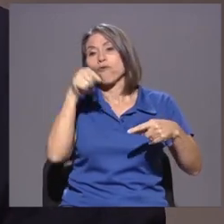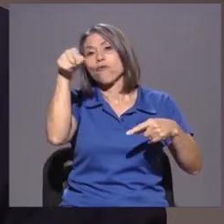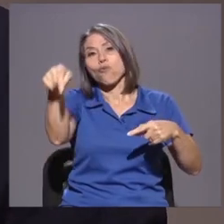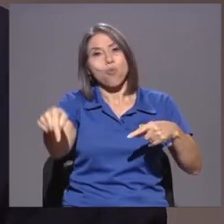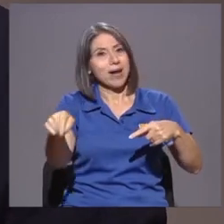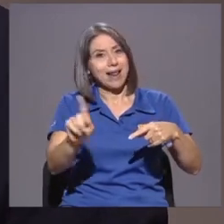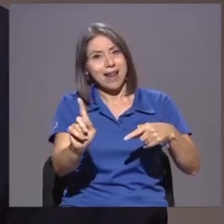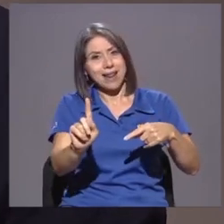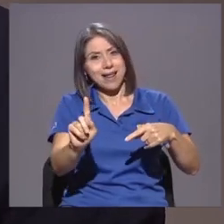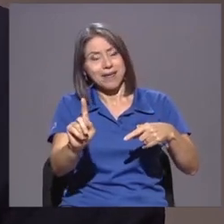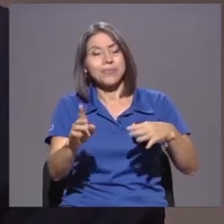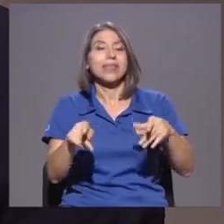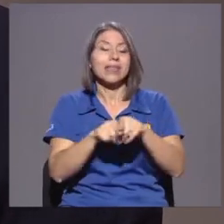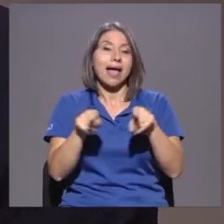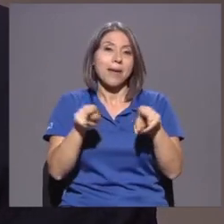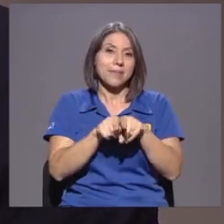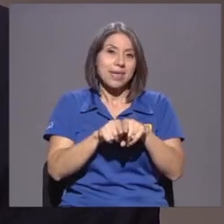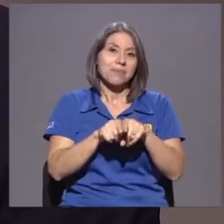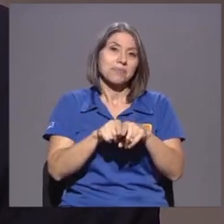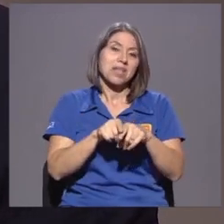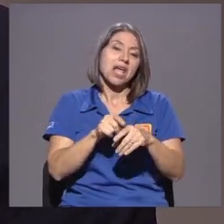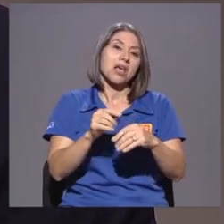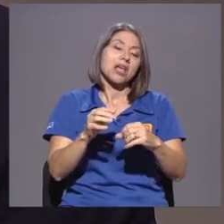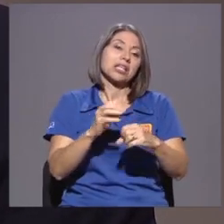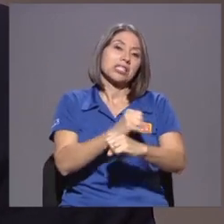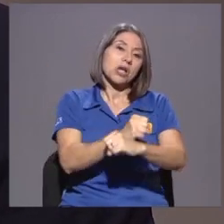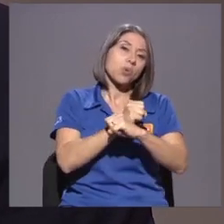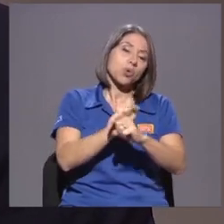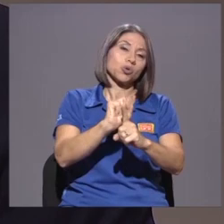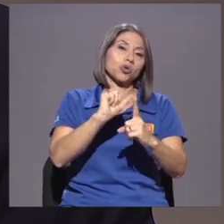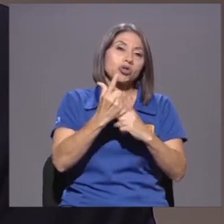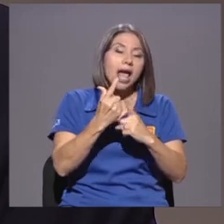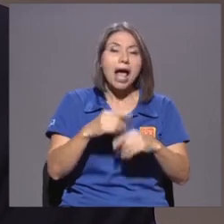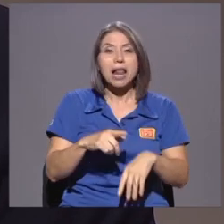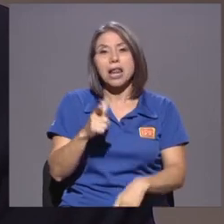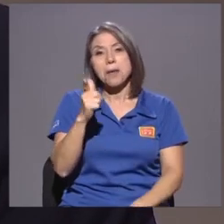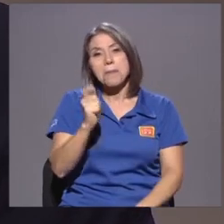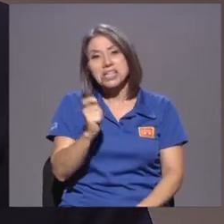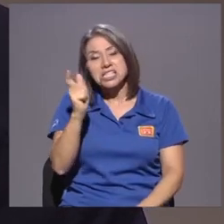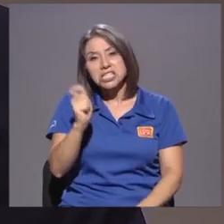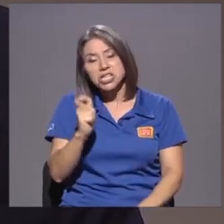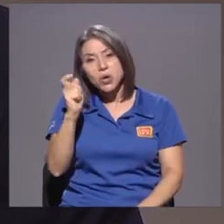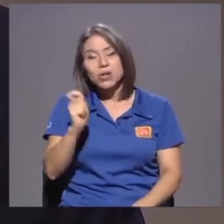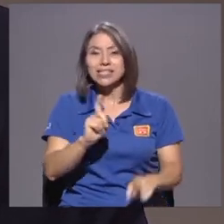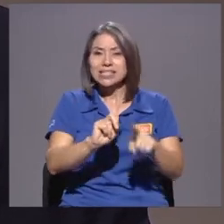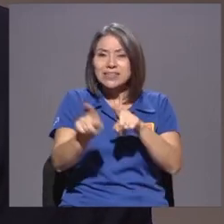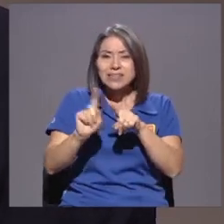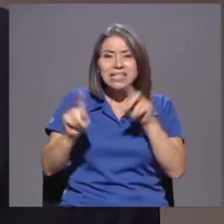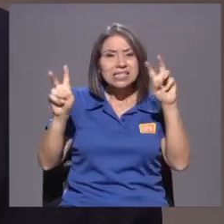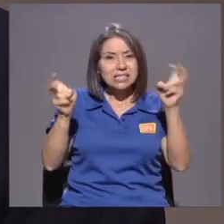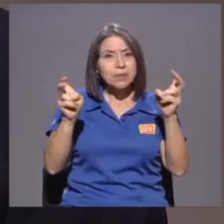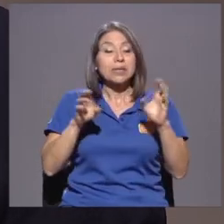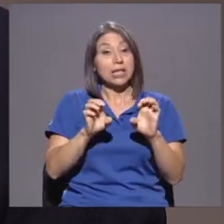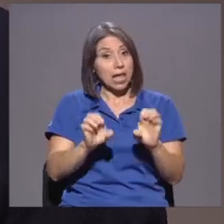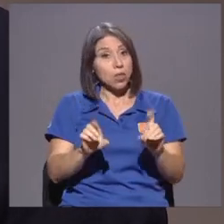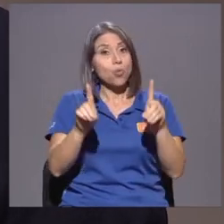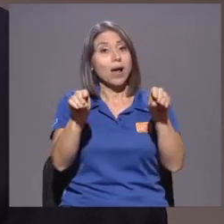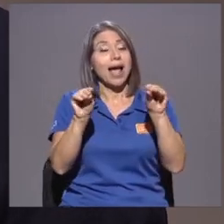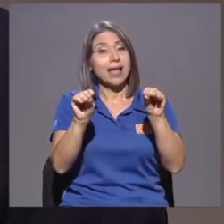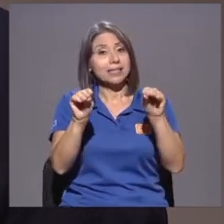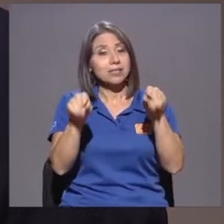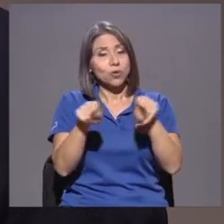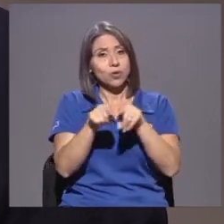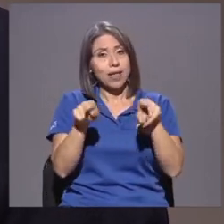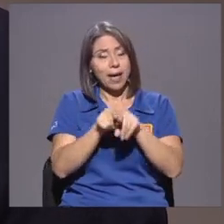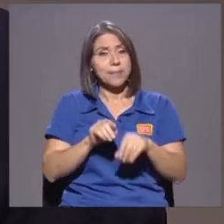y también del seguro social de pensiones o sea una serie de temas de educación también en los